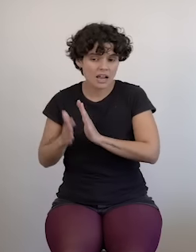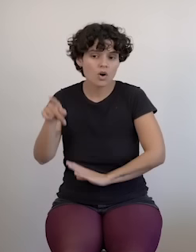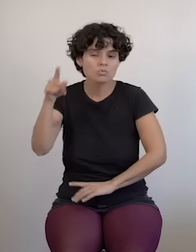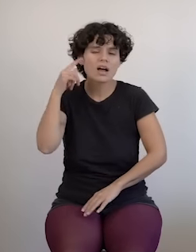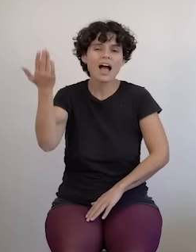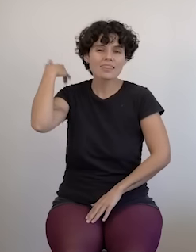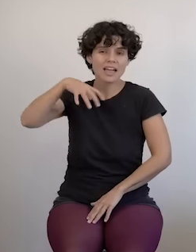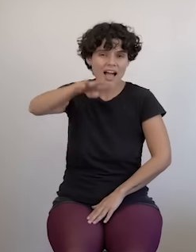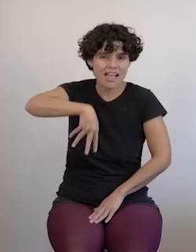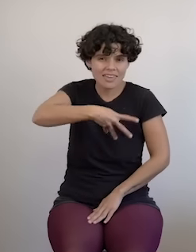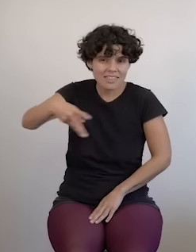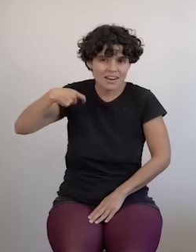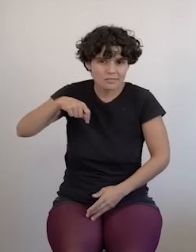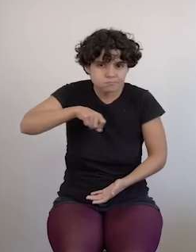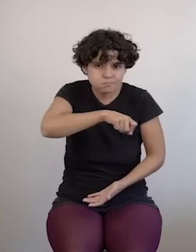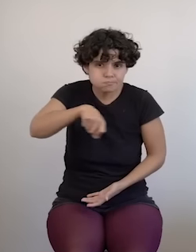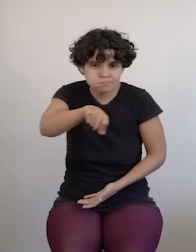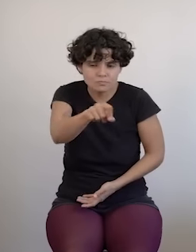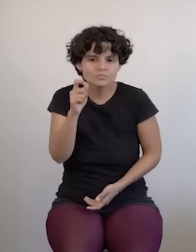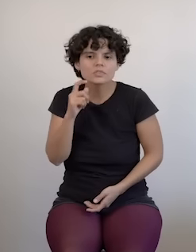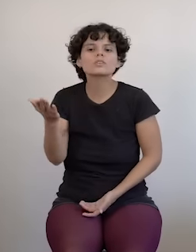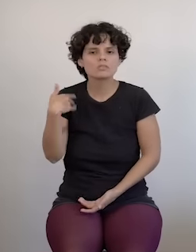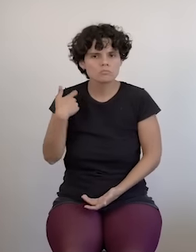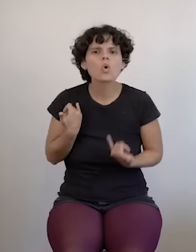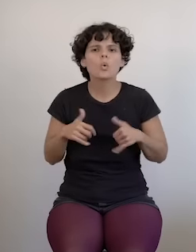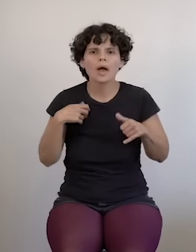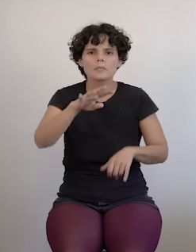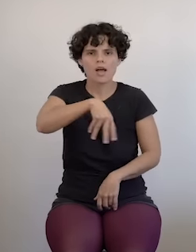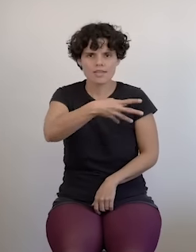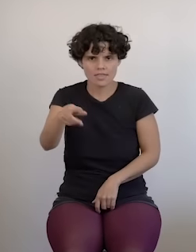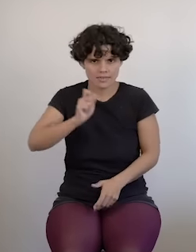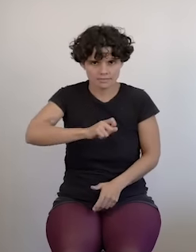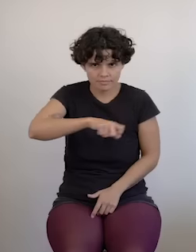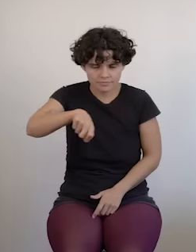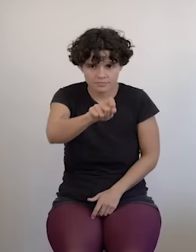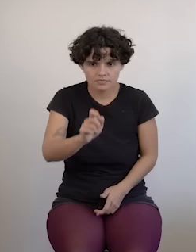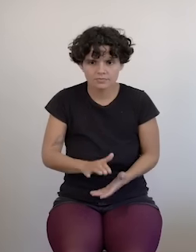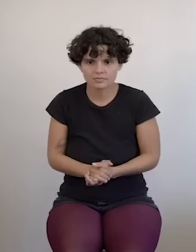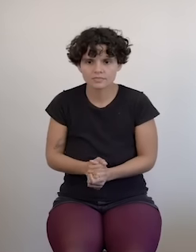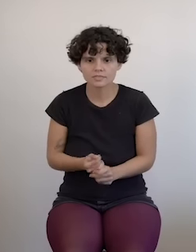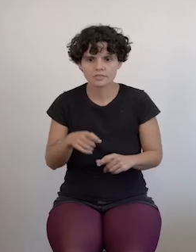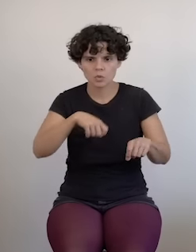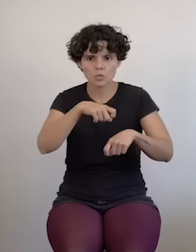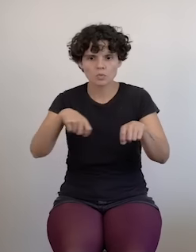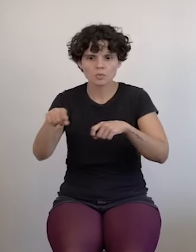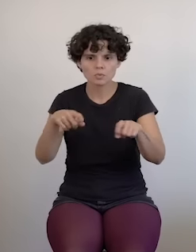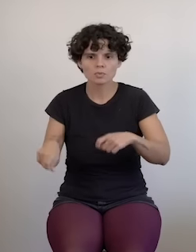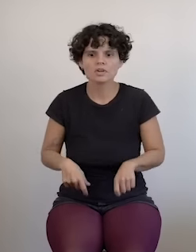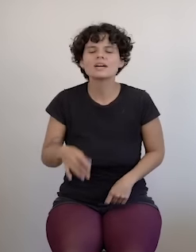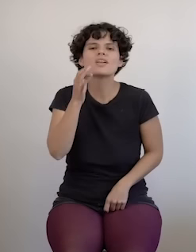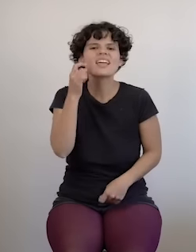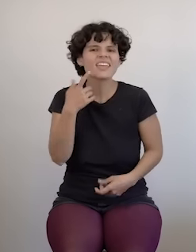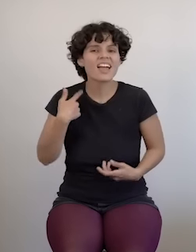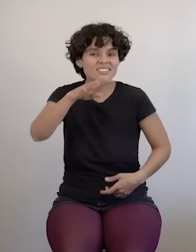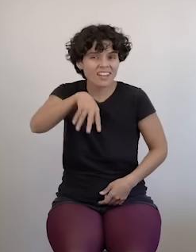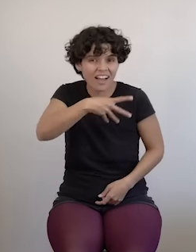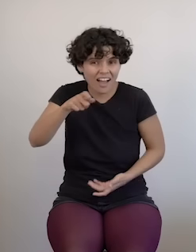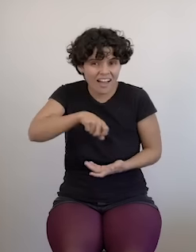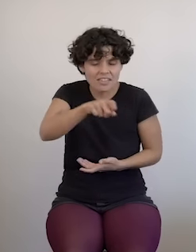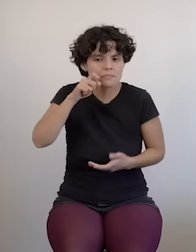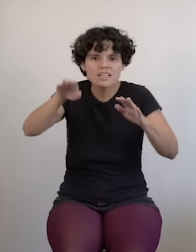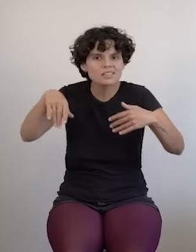él jugamos ajedrez mucho. Y me dijo, vamos a jugar ajedrez, Roberto. Vamos a hacer un atentado, pum, aquí, acá, y casi todo